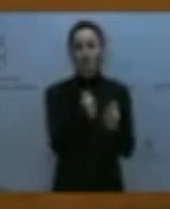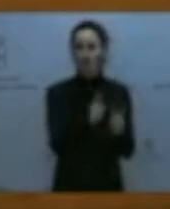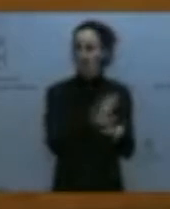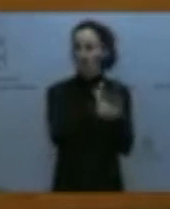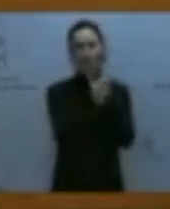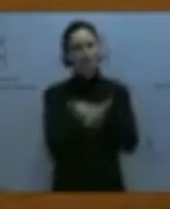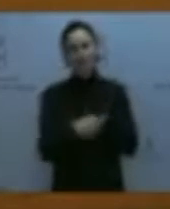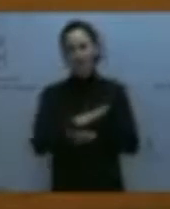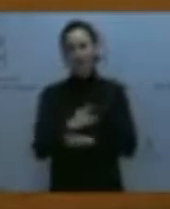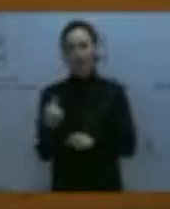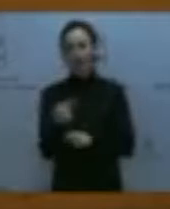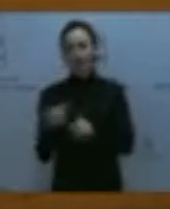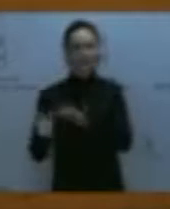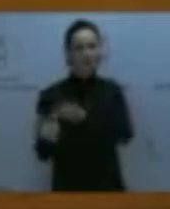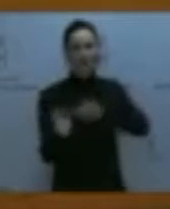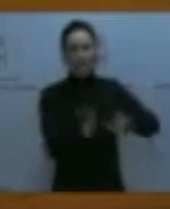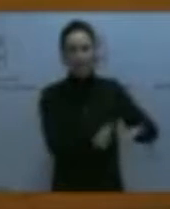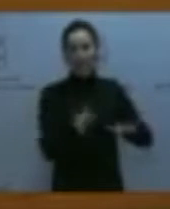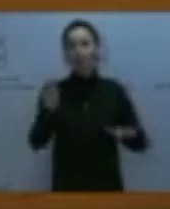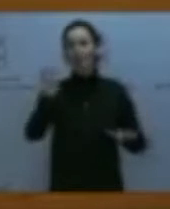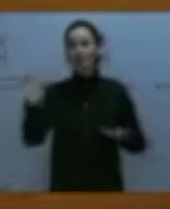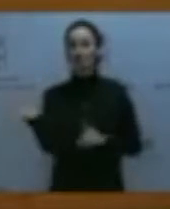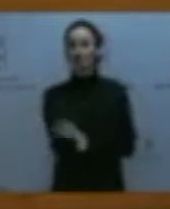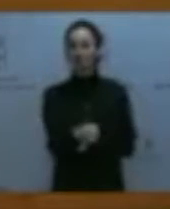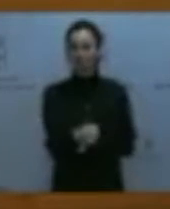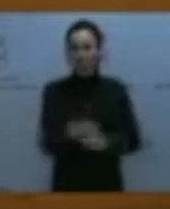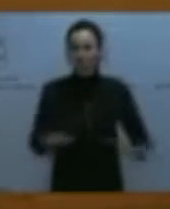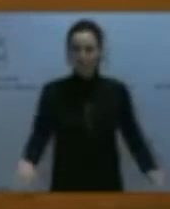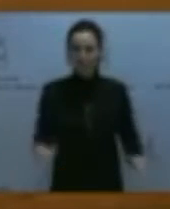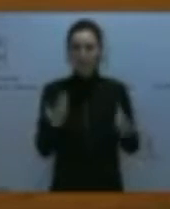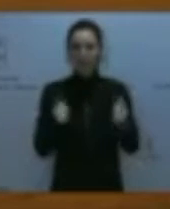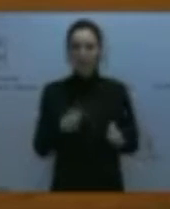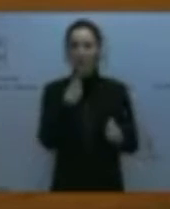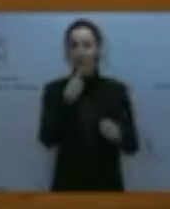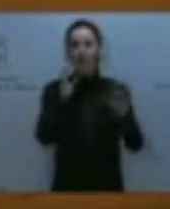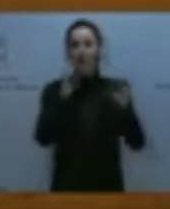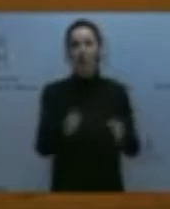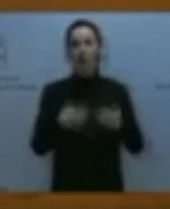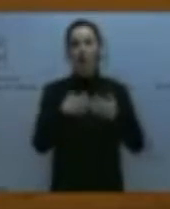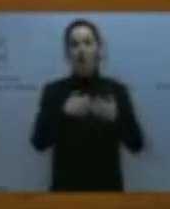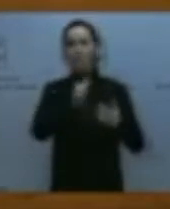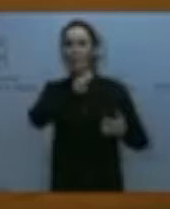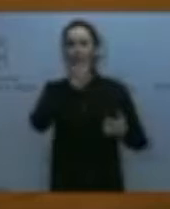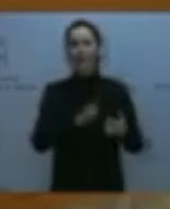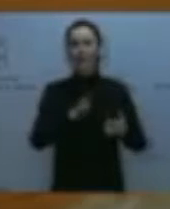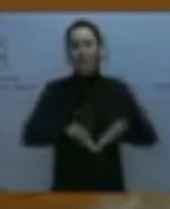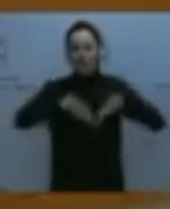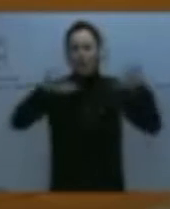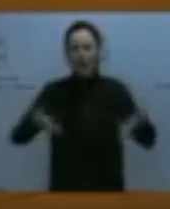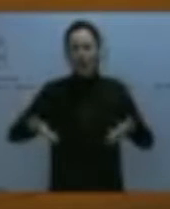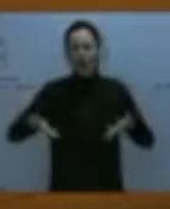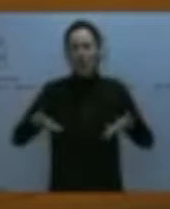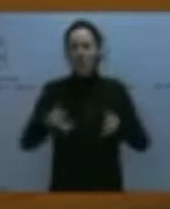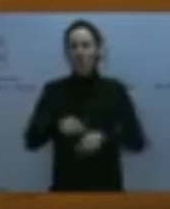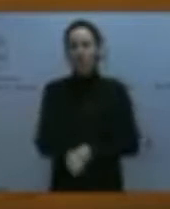prácticas discriminatorias por parte de la Unión Europea, que las iguala a la pesca industrial, a la gran pesca, sin tener en cuenta